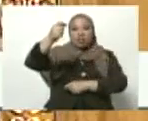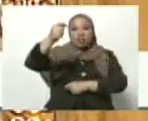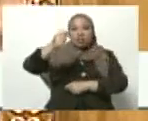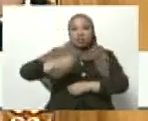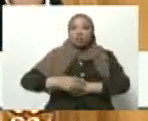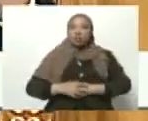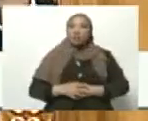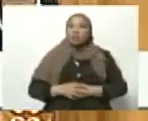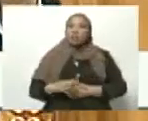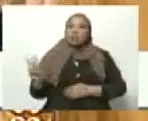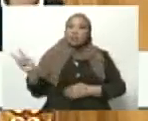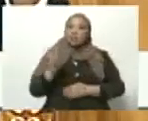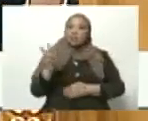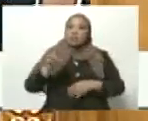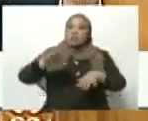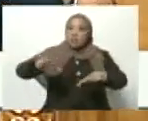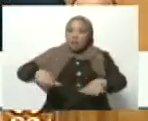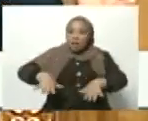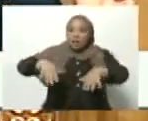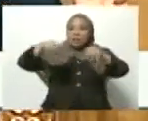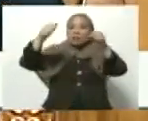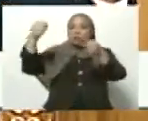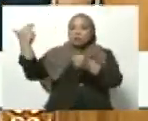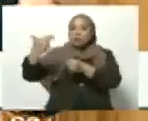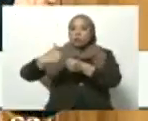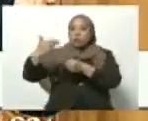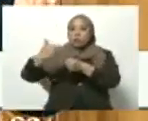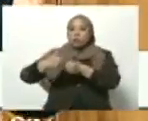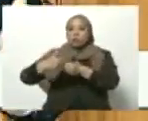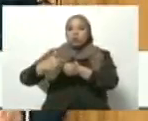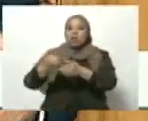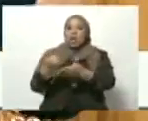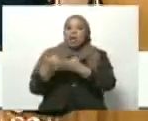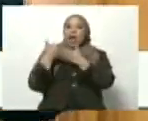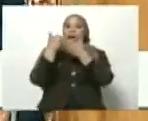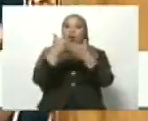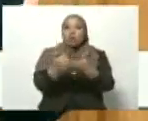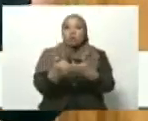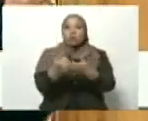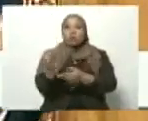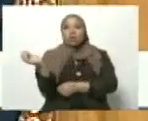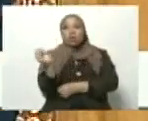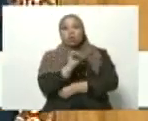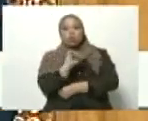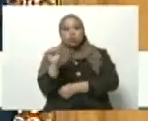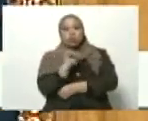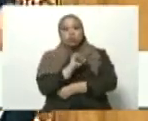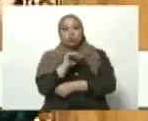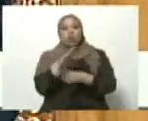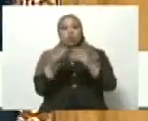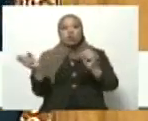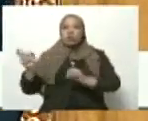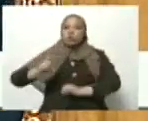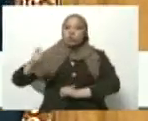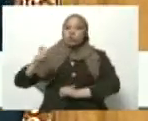a Venezuela a salvar la gasolina, a ponerle las bombas de gasolina, a salvar las carros los venezolanos, las ambulancias, todo lo que se necesita. Se lo robaron.